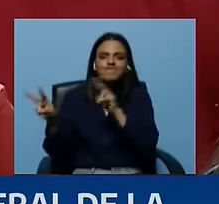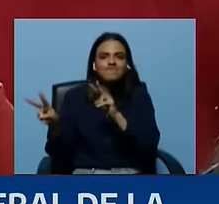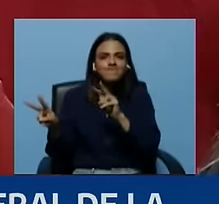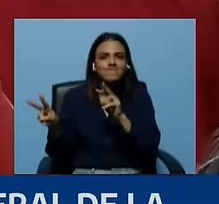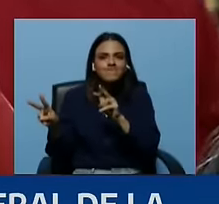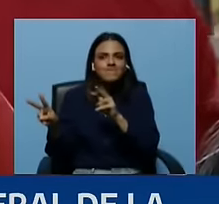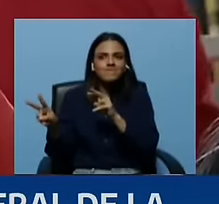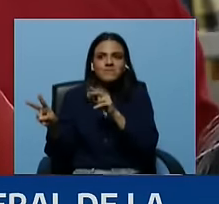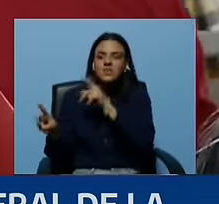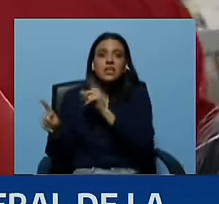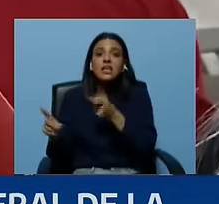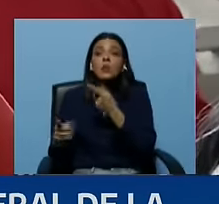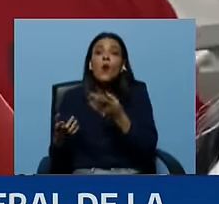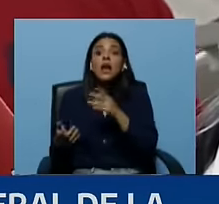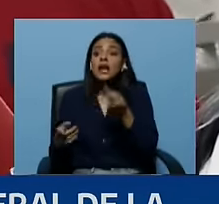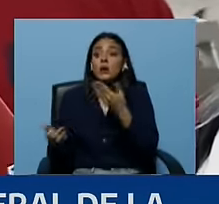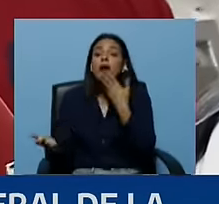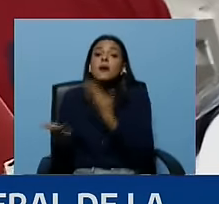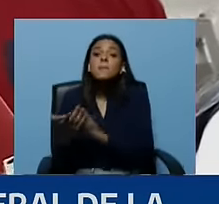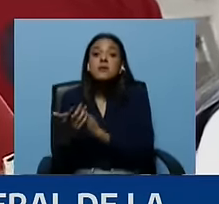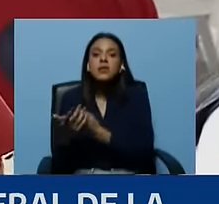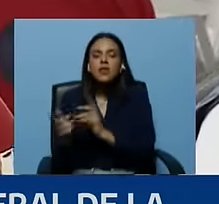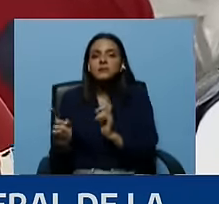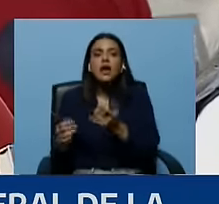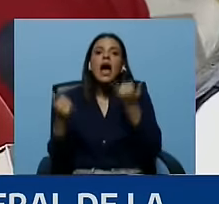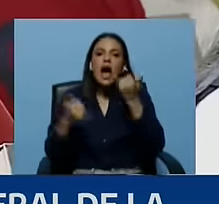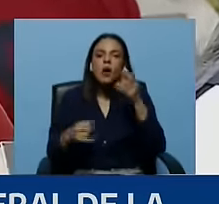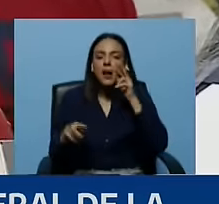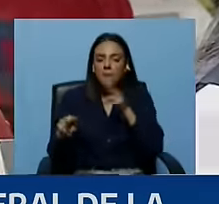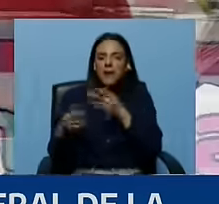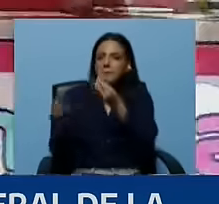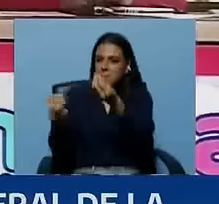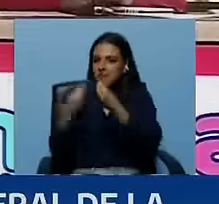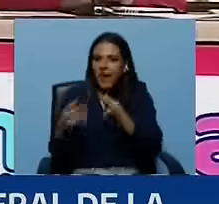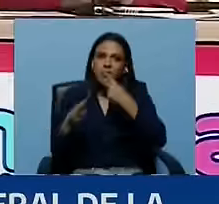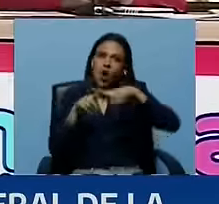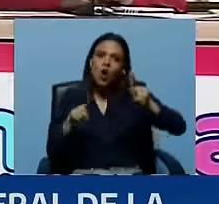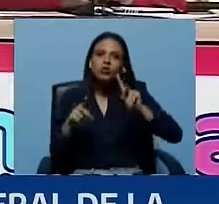No aguanta una pedida, pues. Vamos a ver cómo está esta caraota.